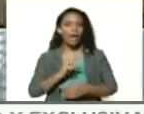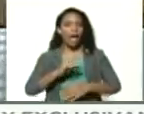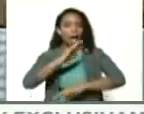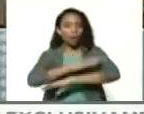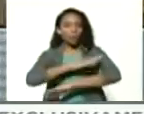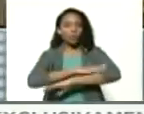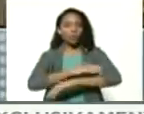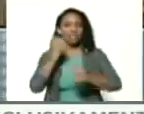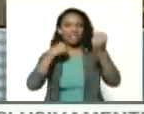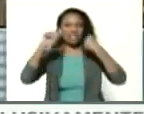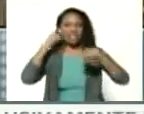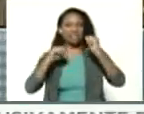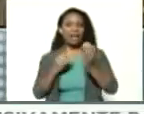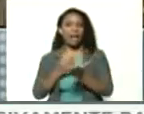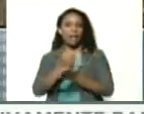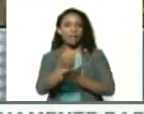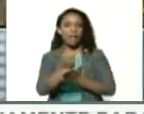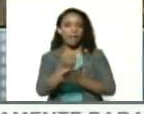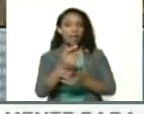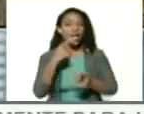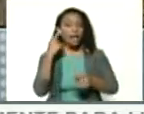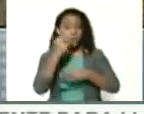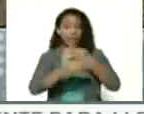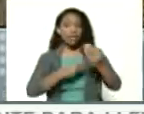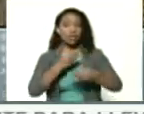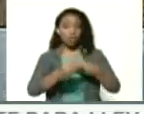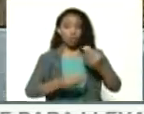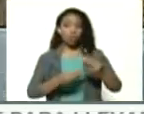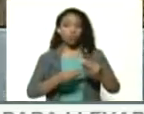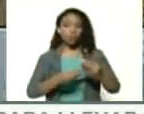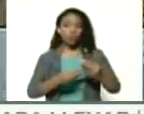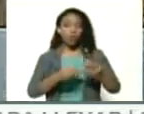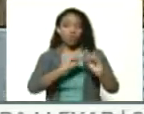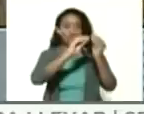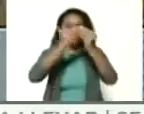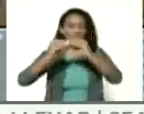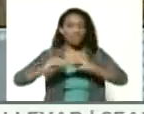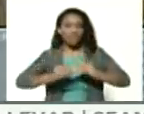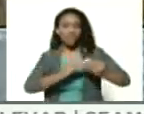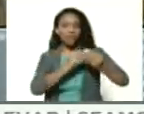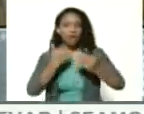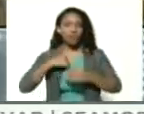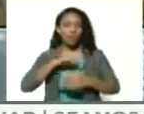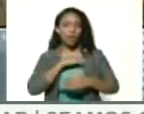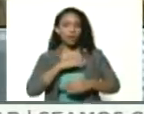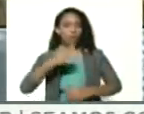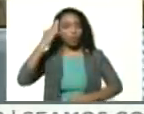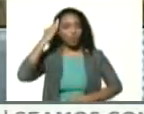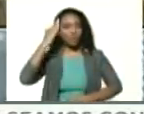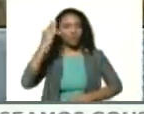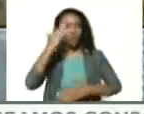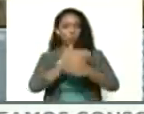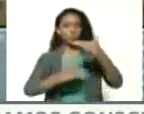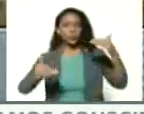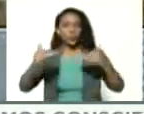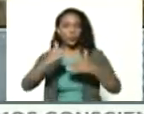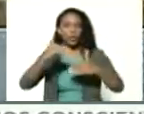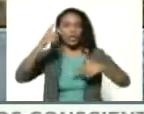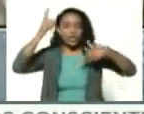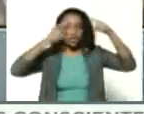rebelde, patriota y leal, contribuyó a la restauración de nuestro comandante supremo Hugo Chávez